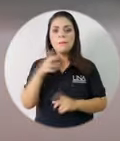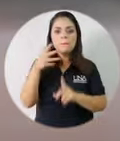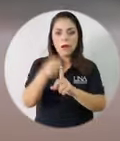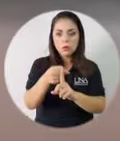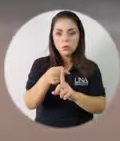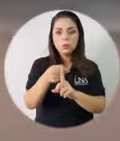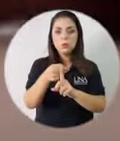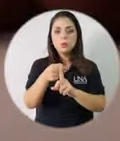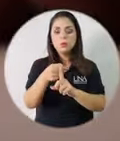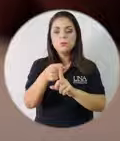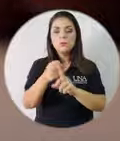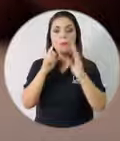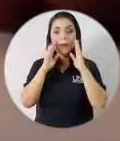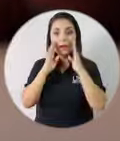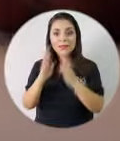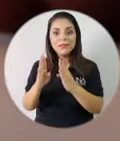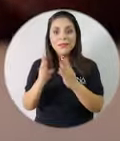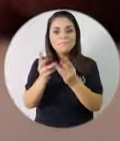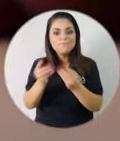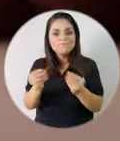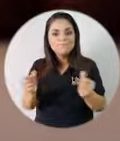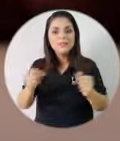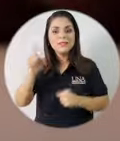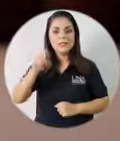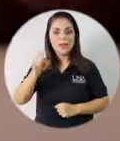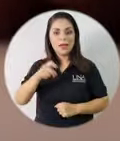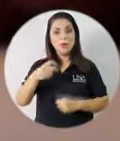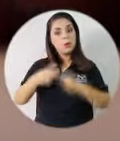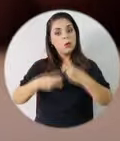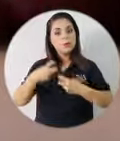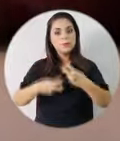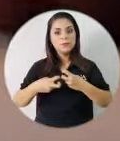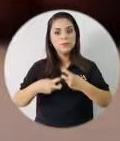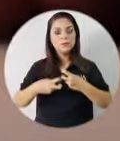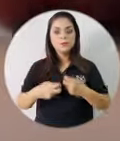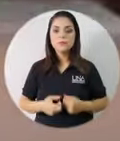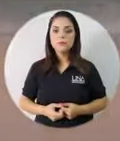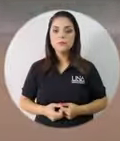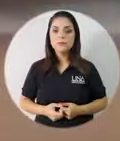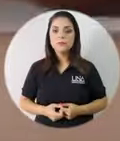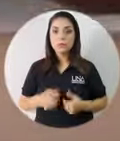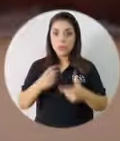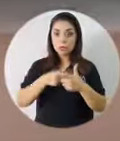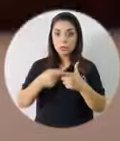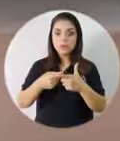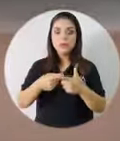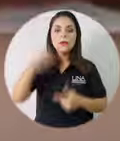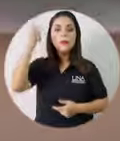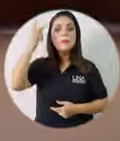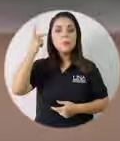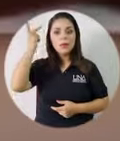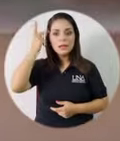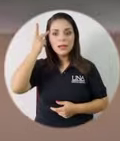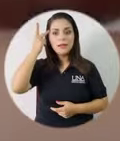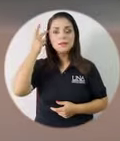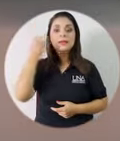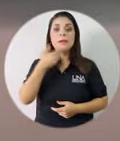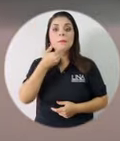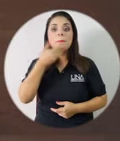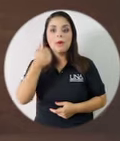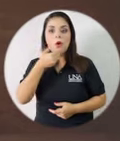impacto en atender necesidades o resolver problemas. Y en este sentido, las políticas que mejores